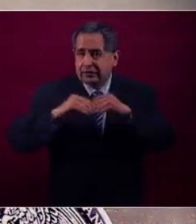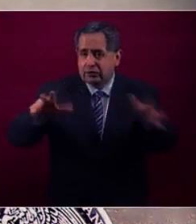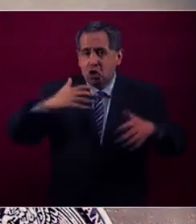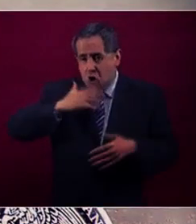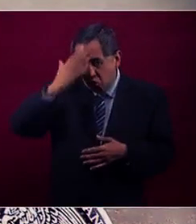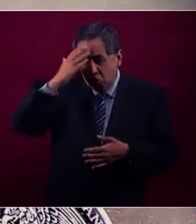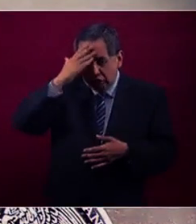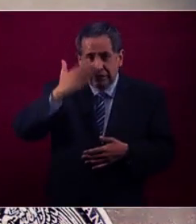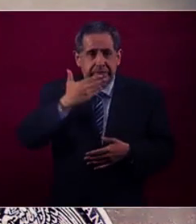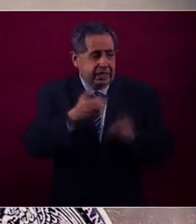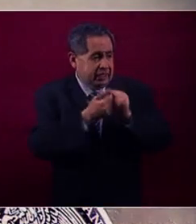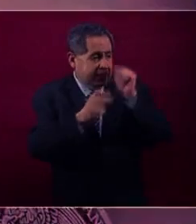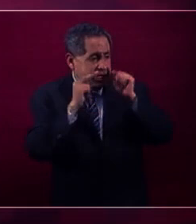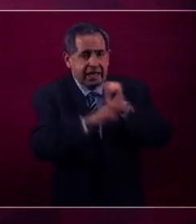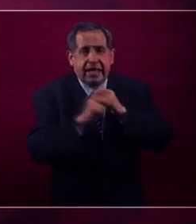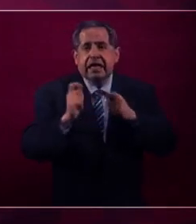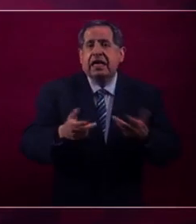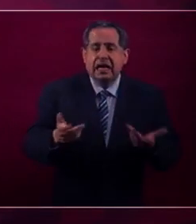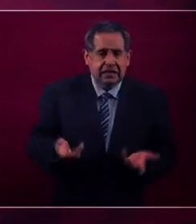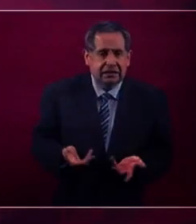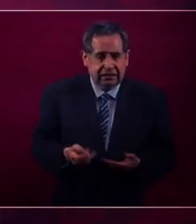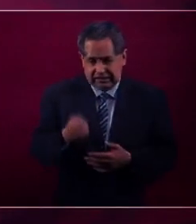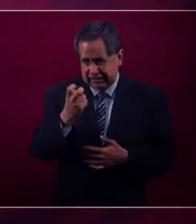Conocer todo.